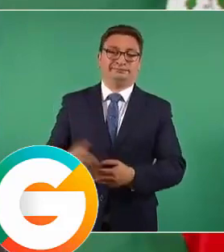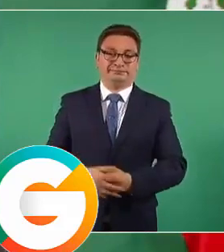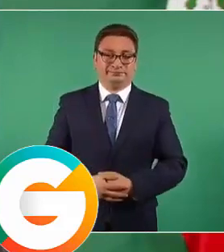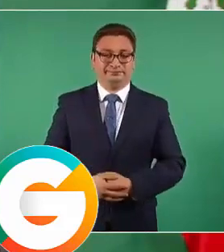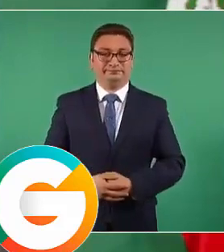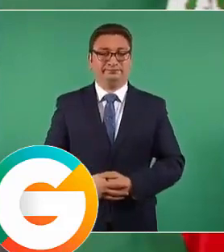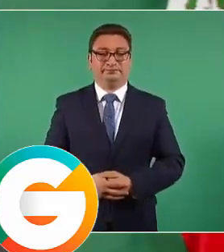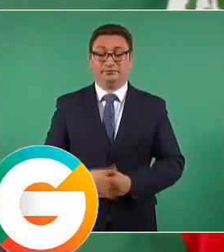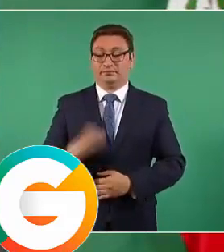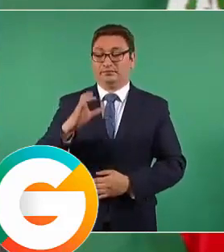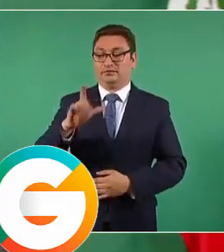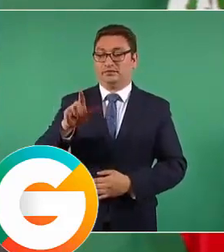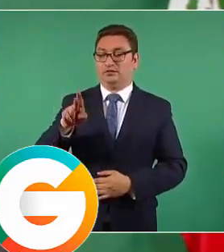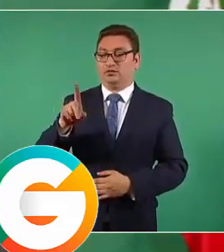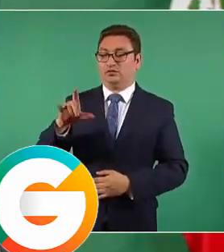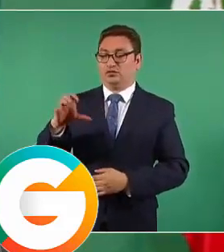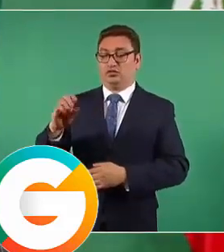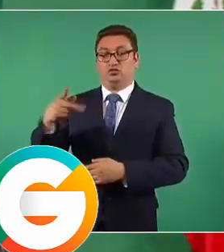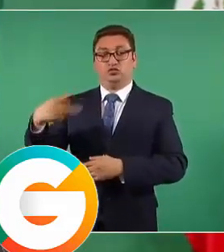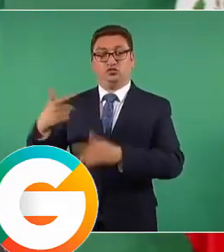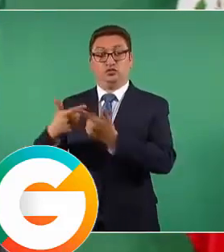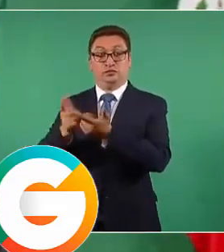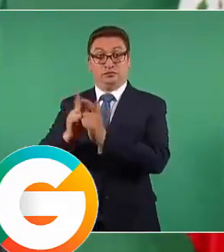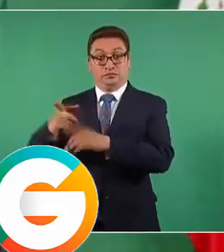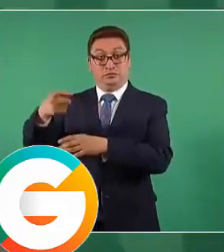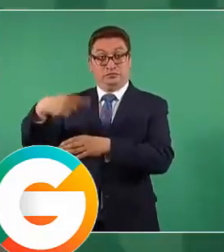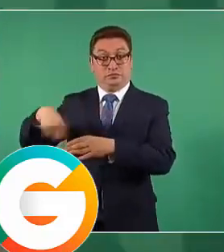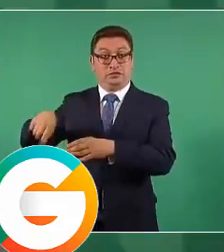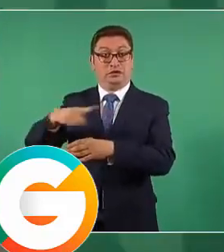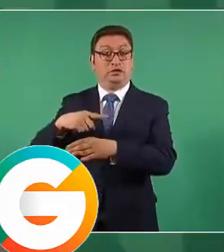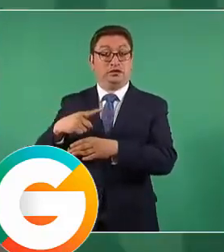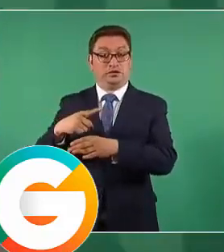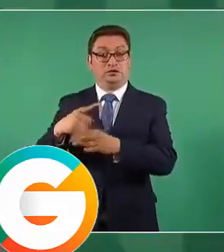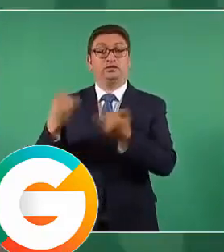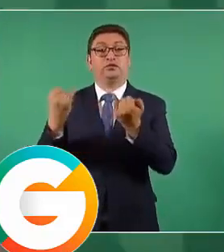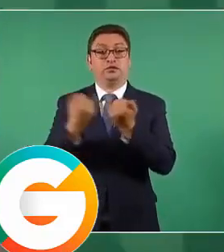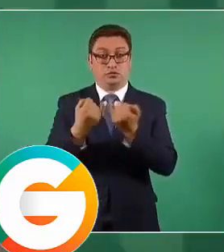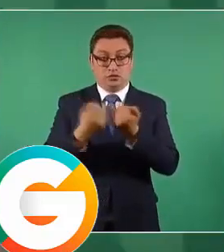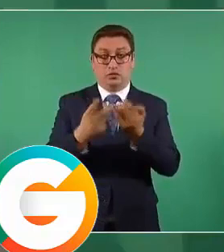Ya Claudio y su grupo y el Reforma